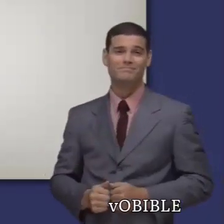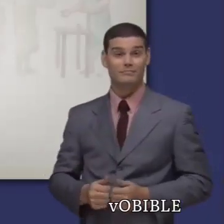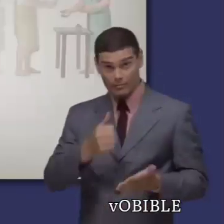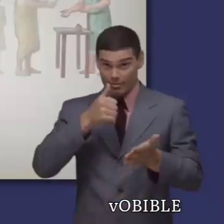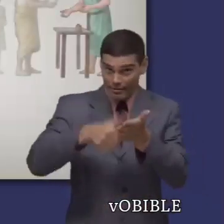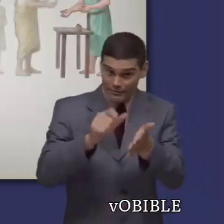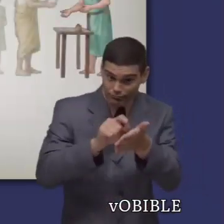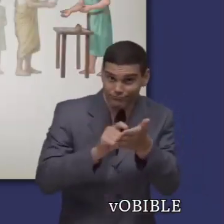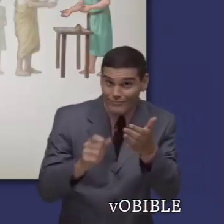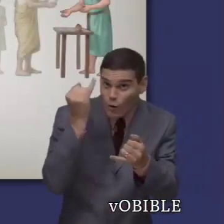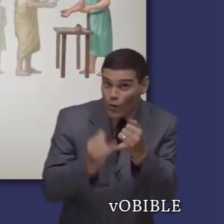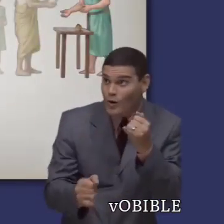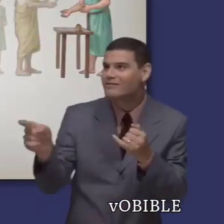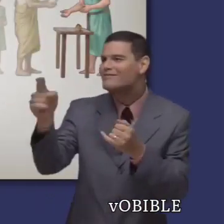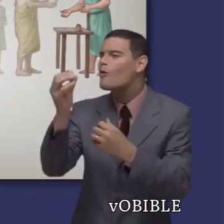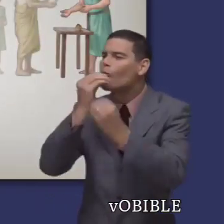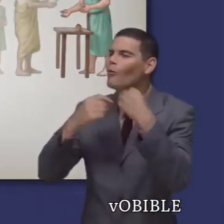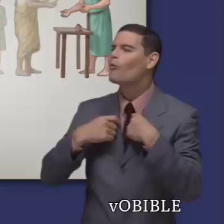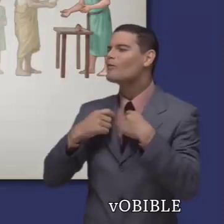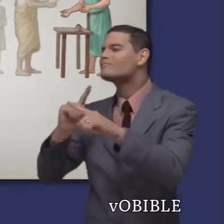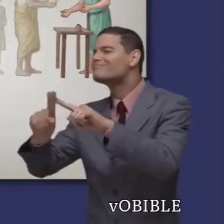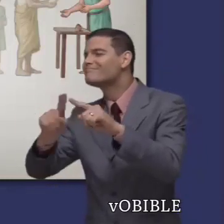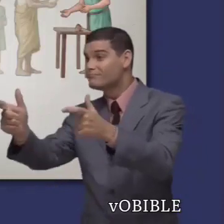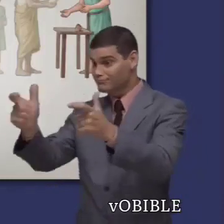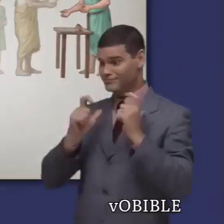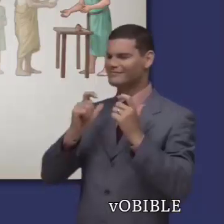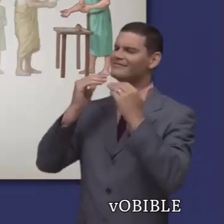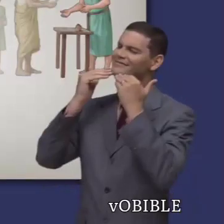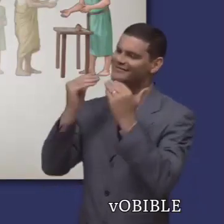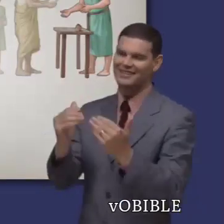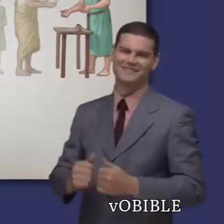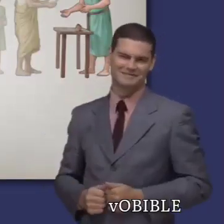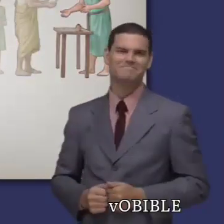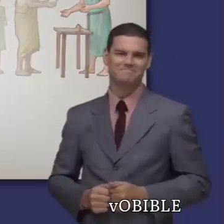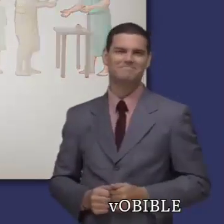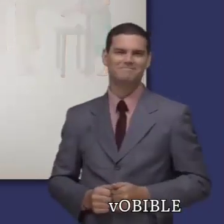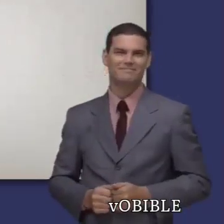Pablo también da las gracias a la congregación por cubrir sus necesidades con tanta generosidad.